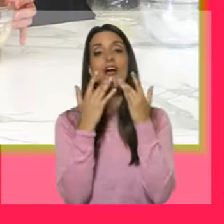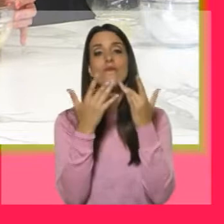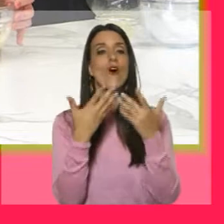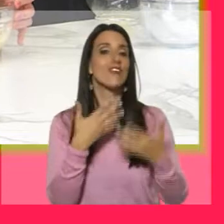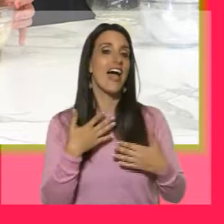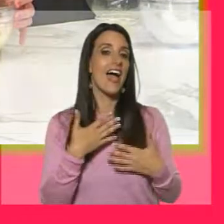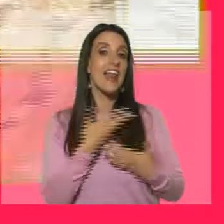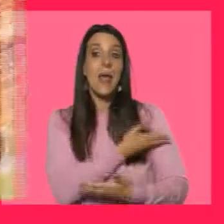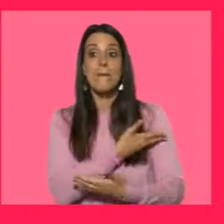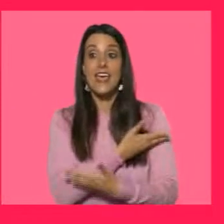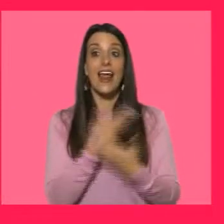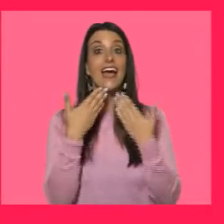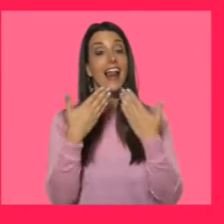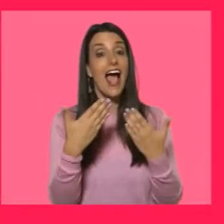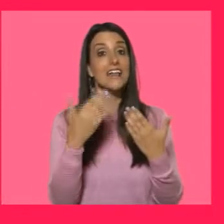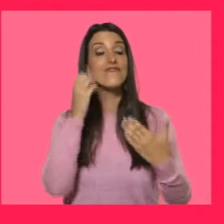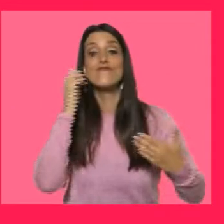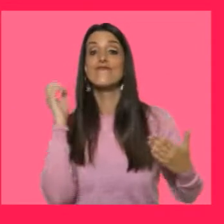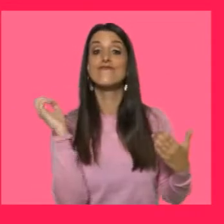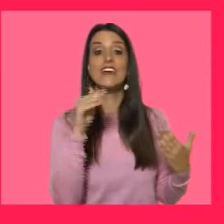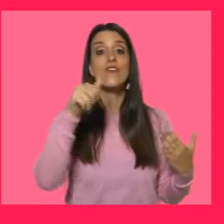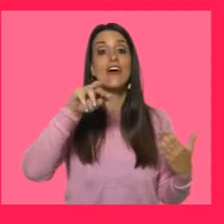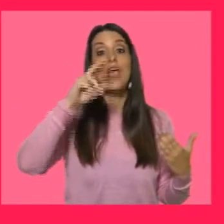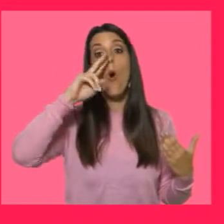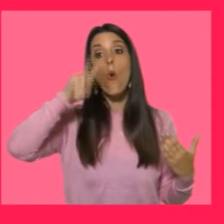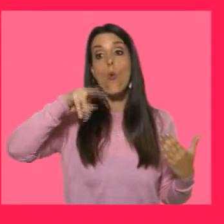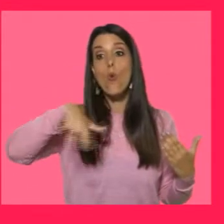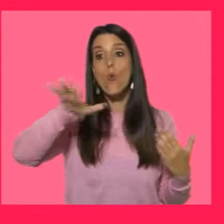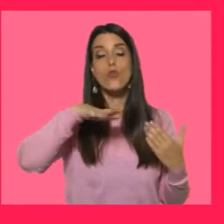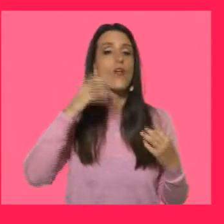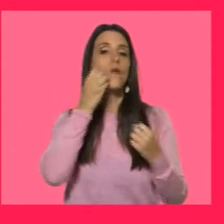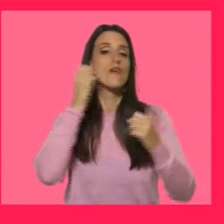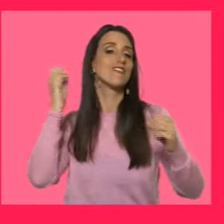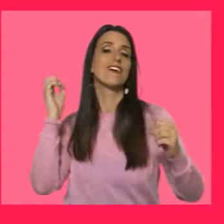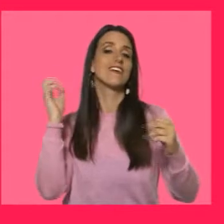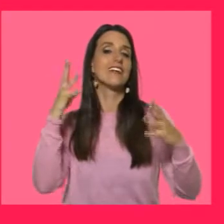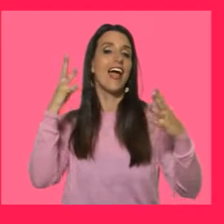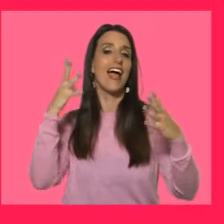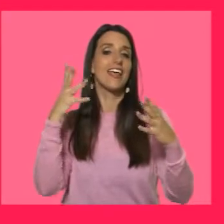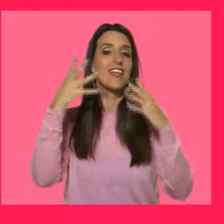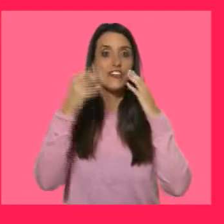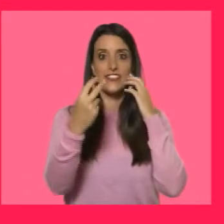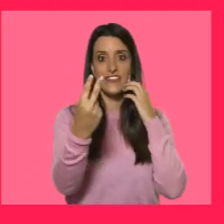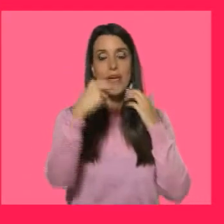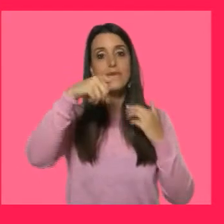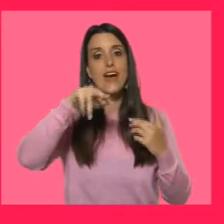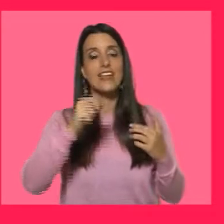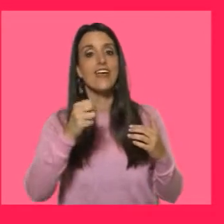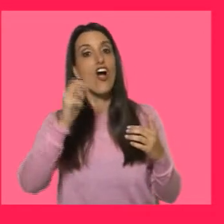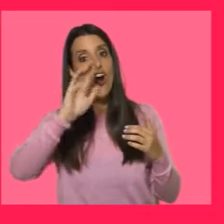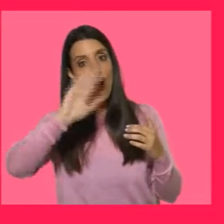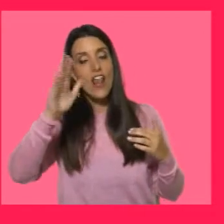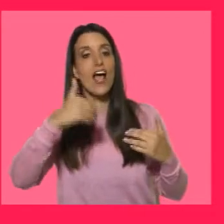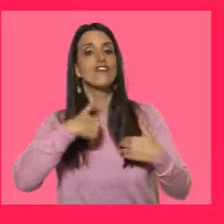Anita, gracias. Un beso, María de la Unión. Mandamos un beso grande entonces para María de la Unión, que nos está mirando. Hola,